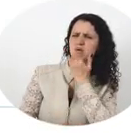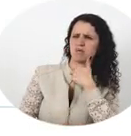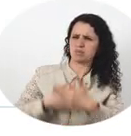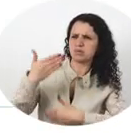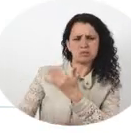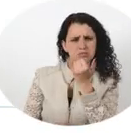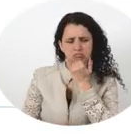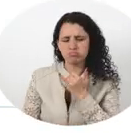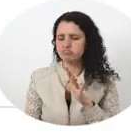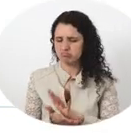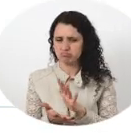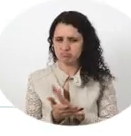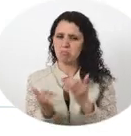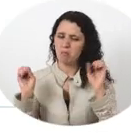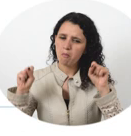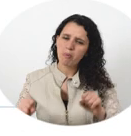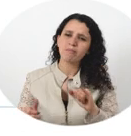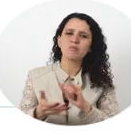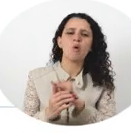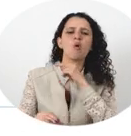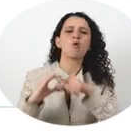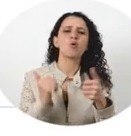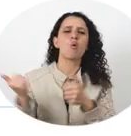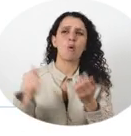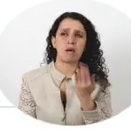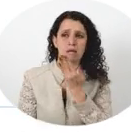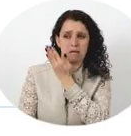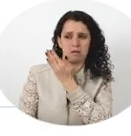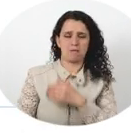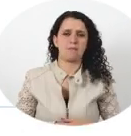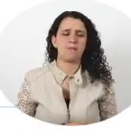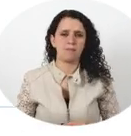en este proceso, usted podrá solicitar al correo